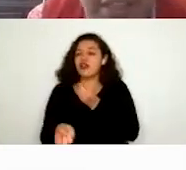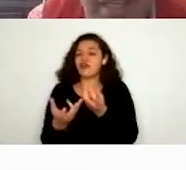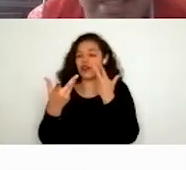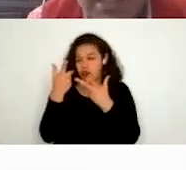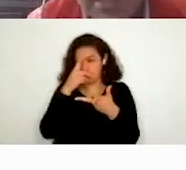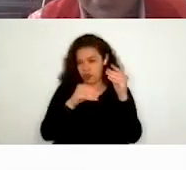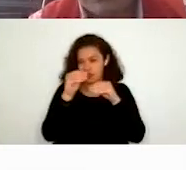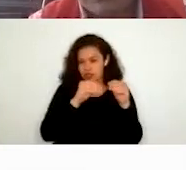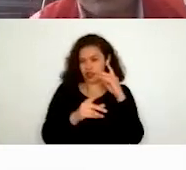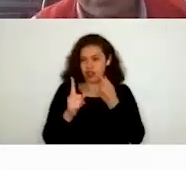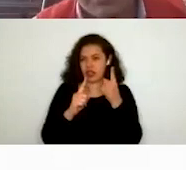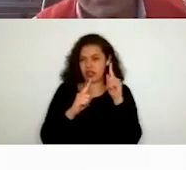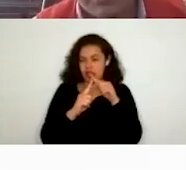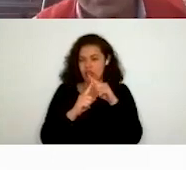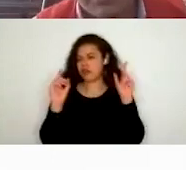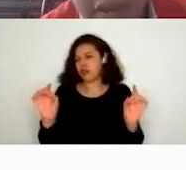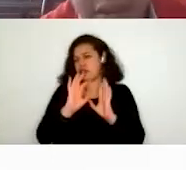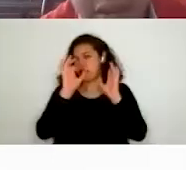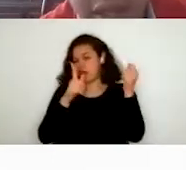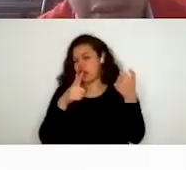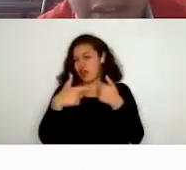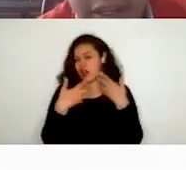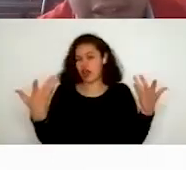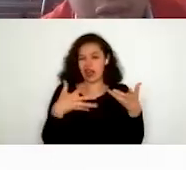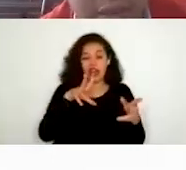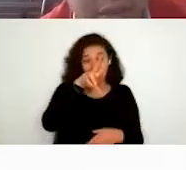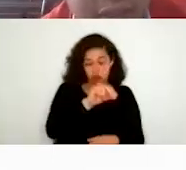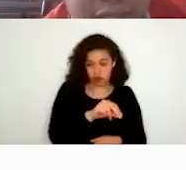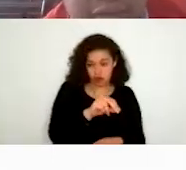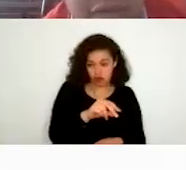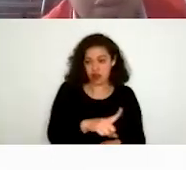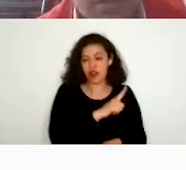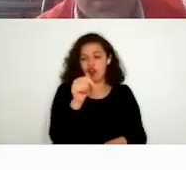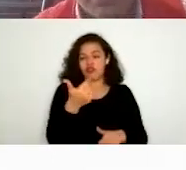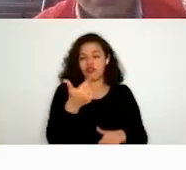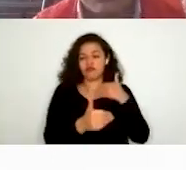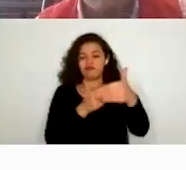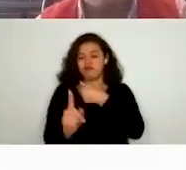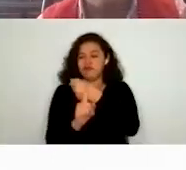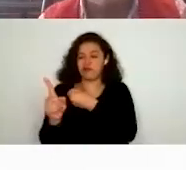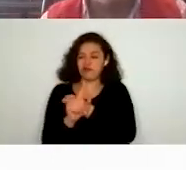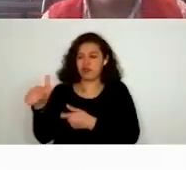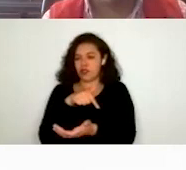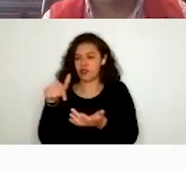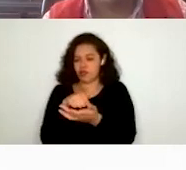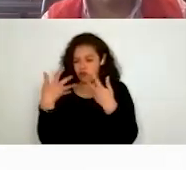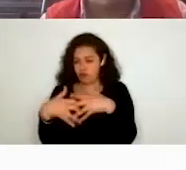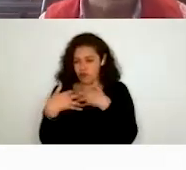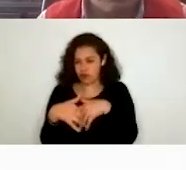aquellas tareas que en caso de que dejen de efectuarse, afectarán notablemente el funcionamiento del establecimiento o inmueble.